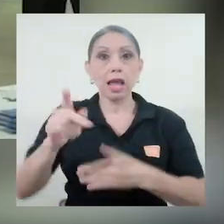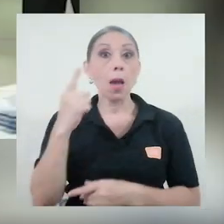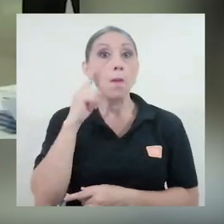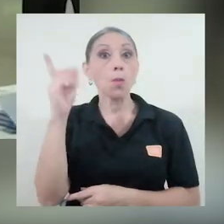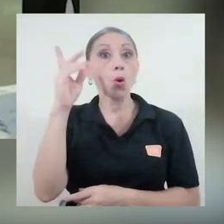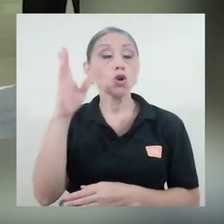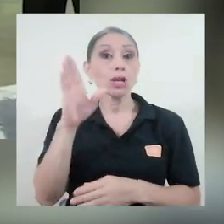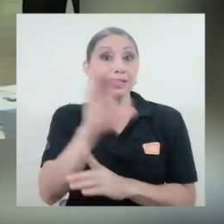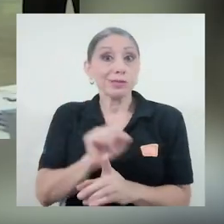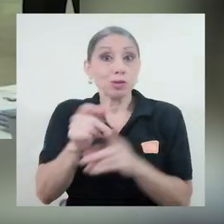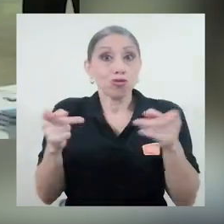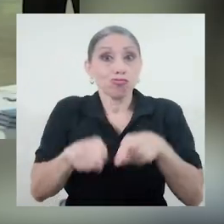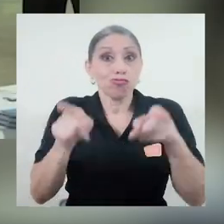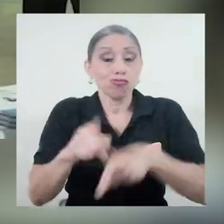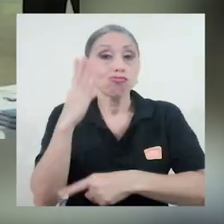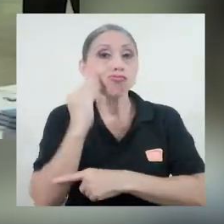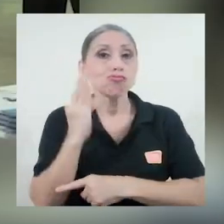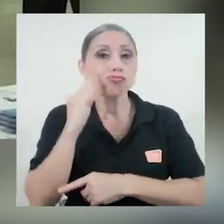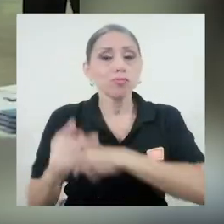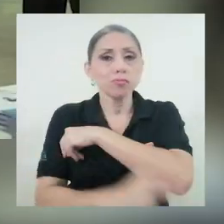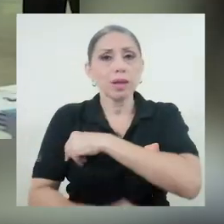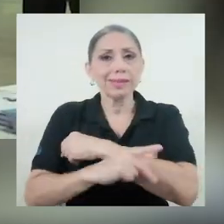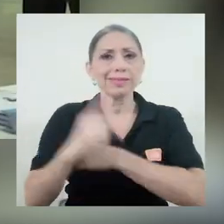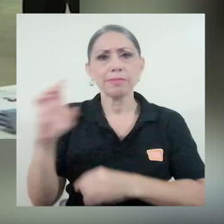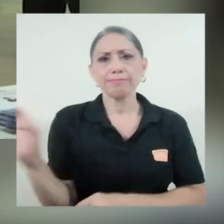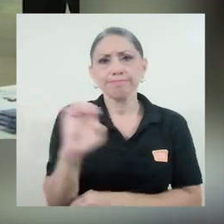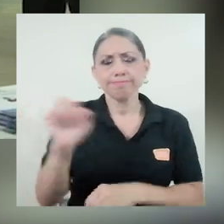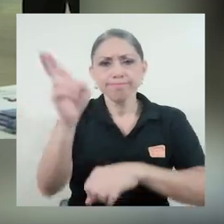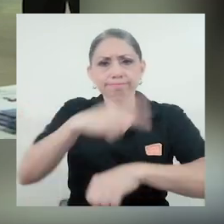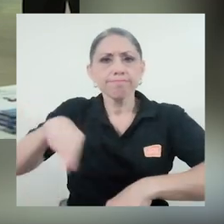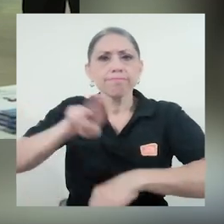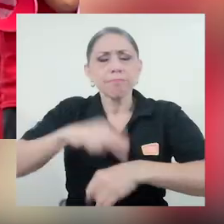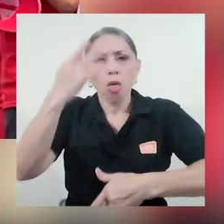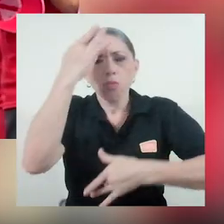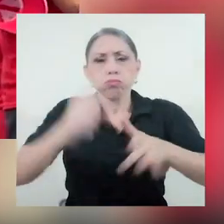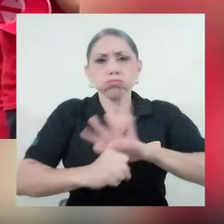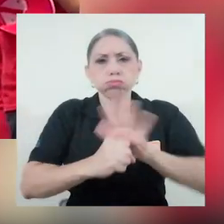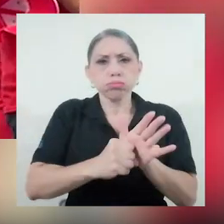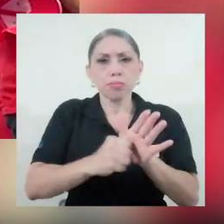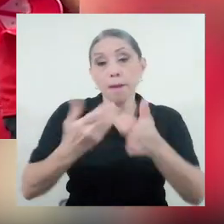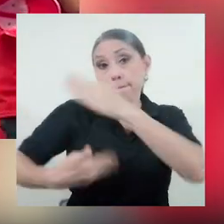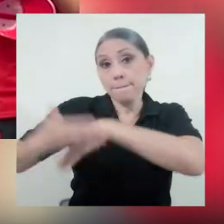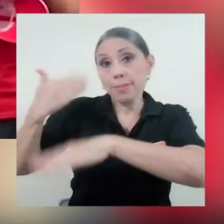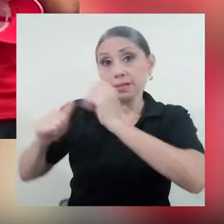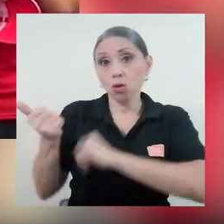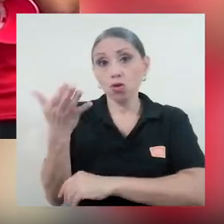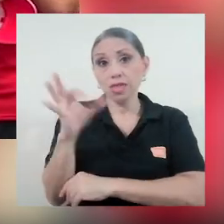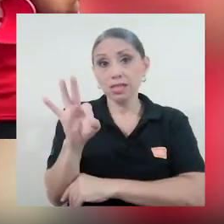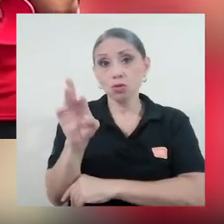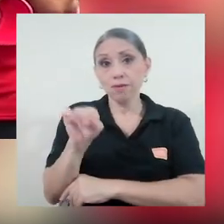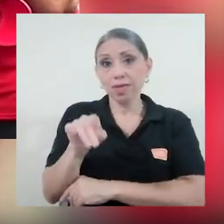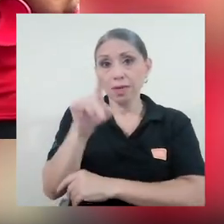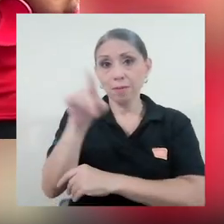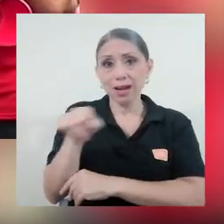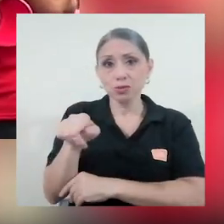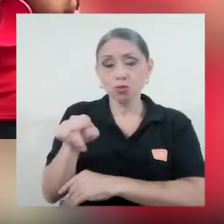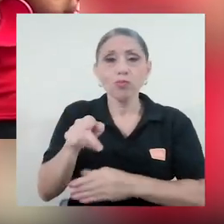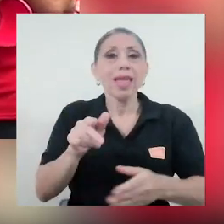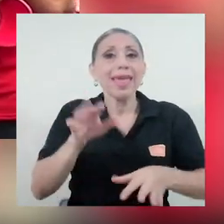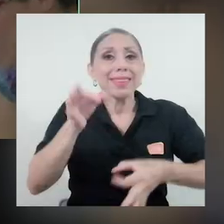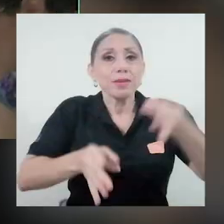circunstancias que atraviesa el país debido a la emergencia nacional por el COVID-19, el pasado 19 de marzo, el Tribunal